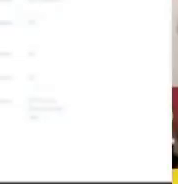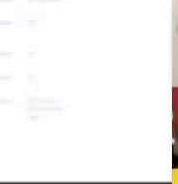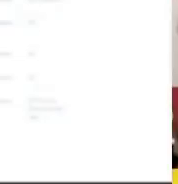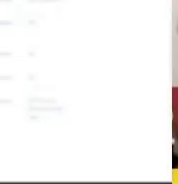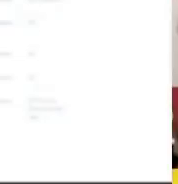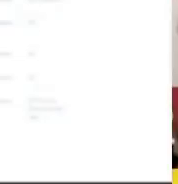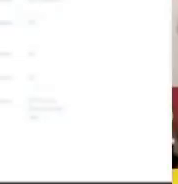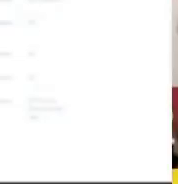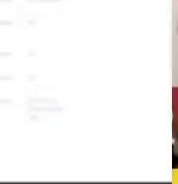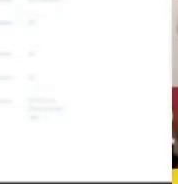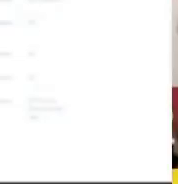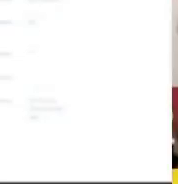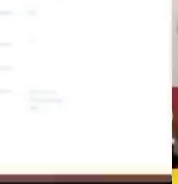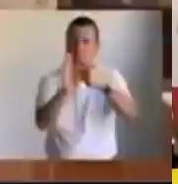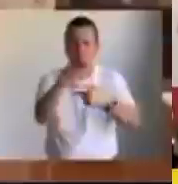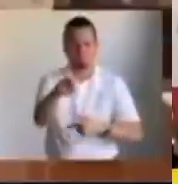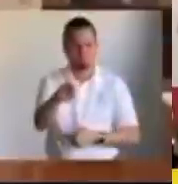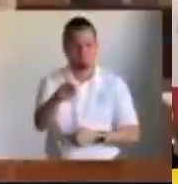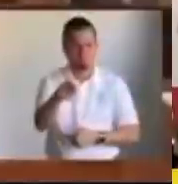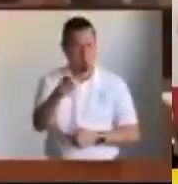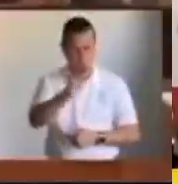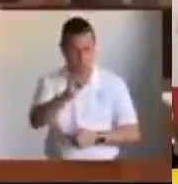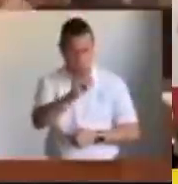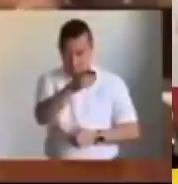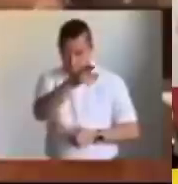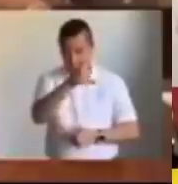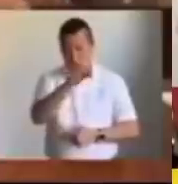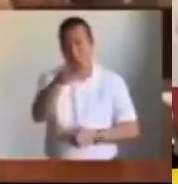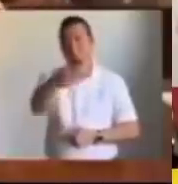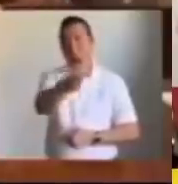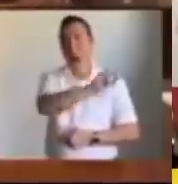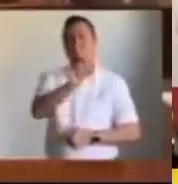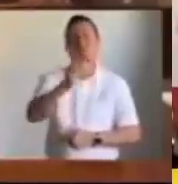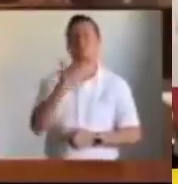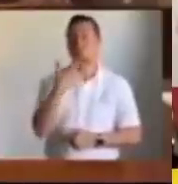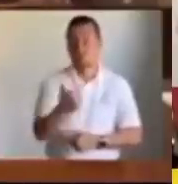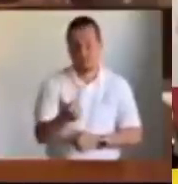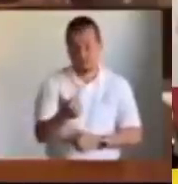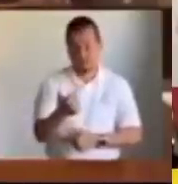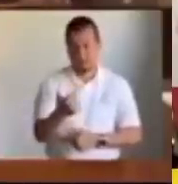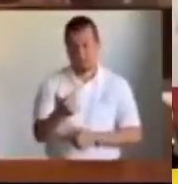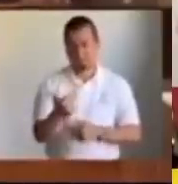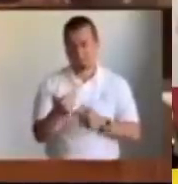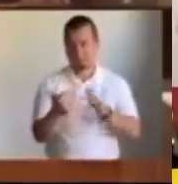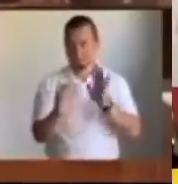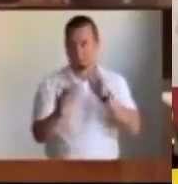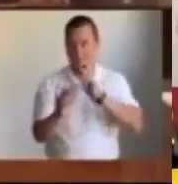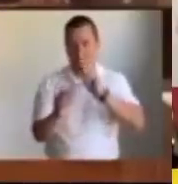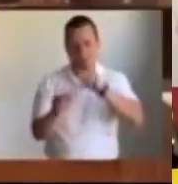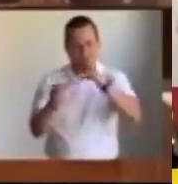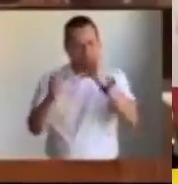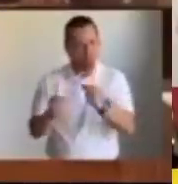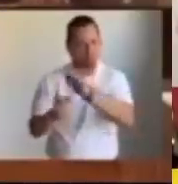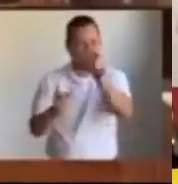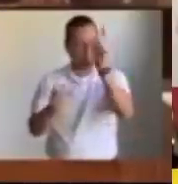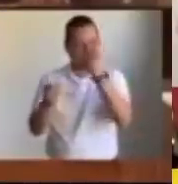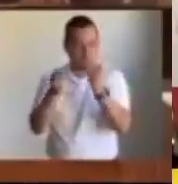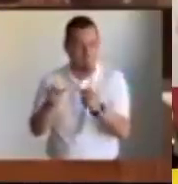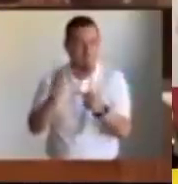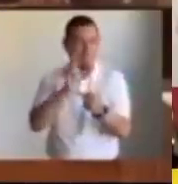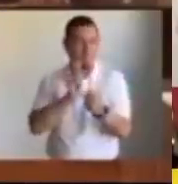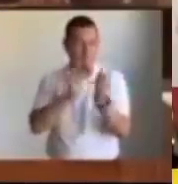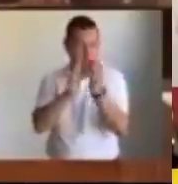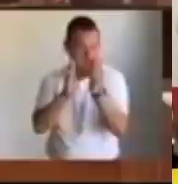por la FDA pero si no es suficiente esta respuesta en sentido de que si hay pruebas rápidas